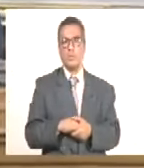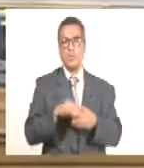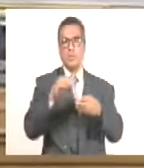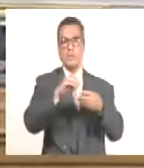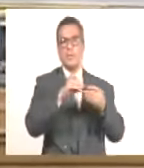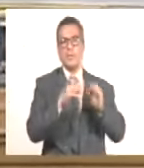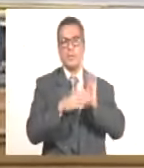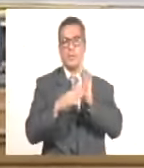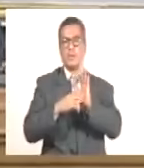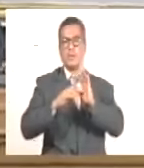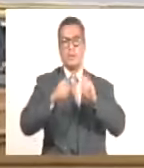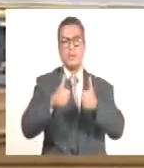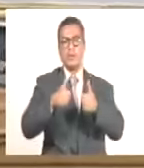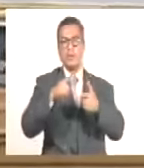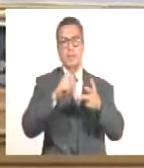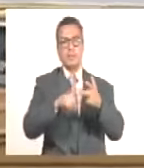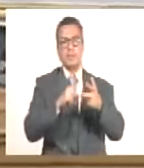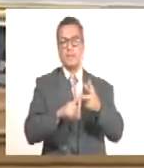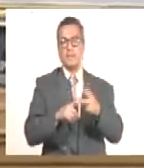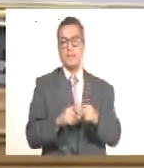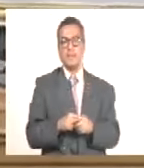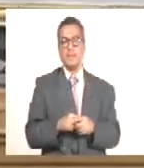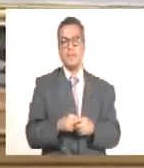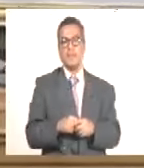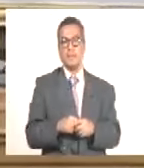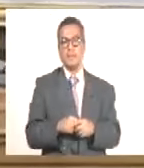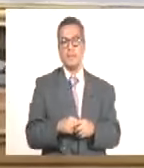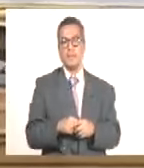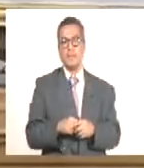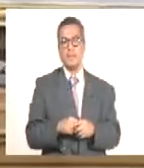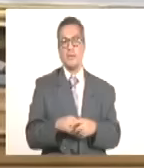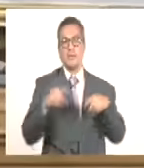conmemoración del aniversario